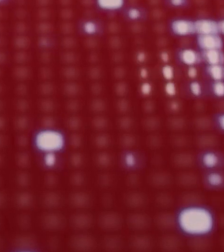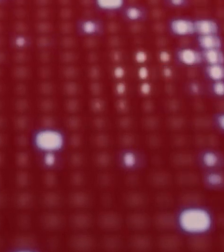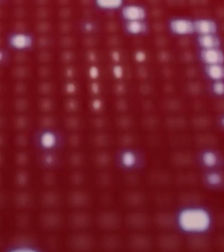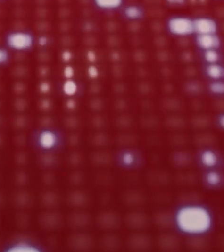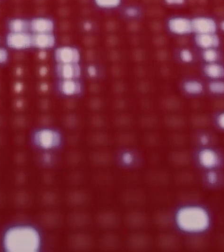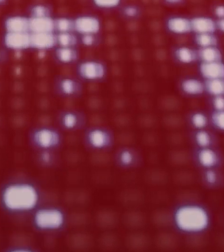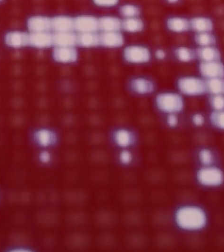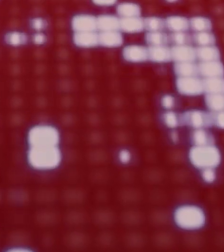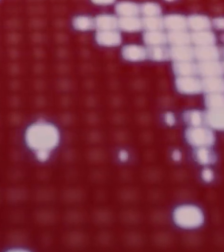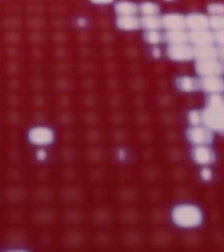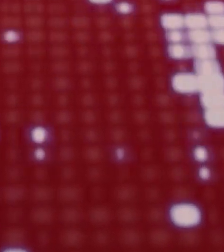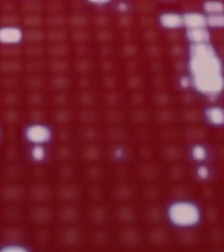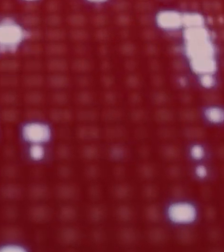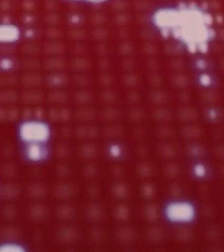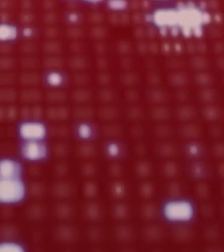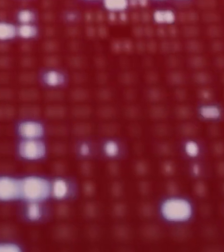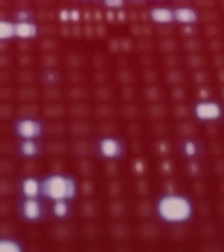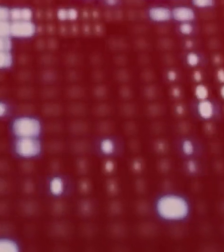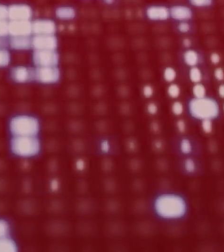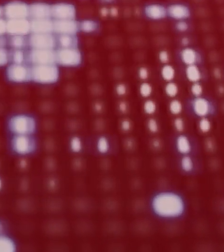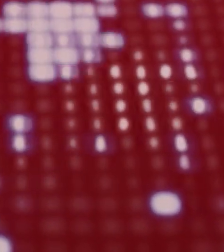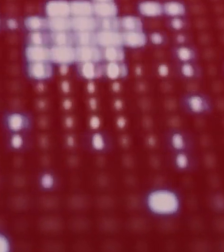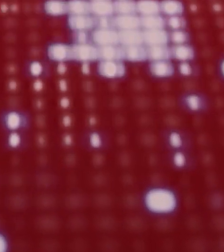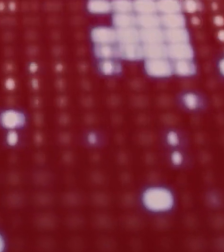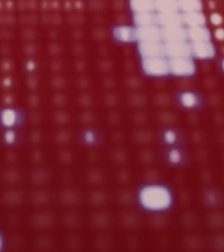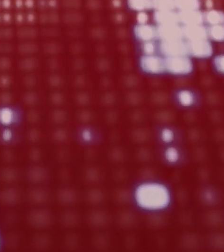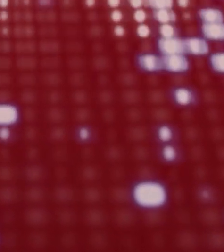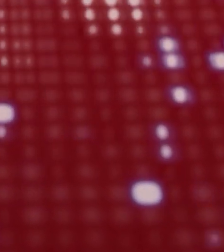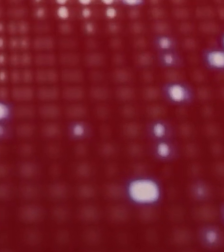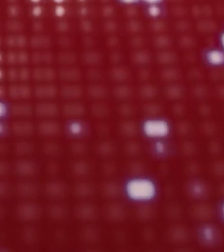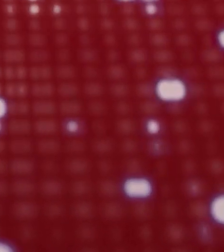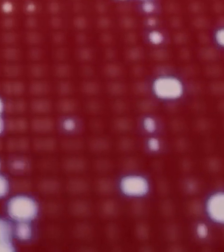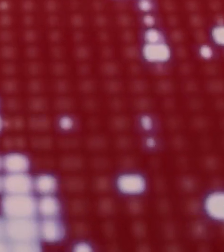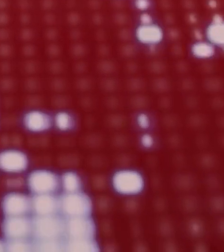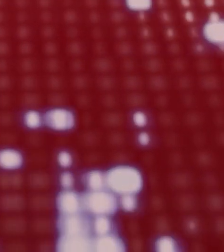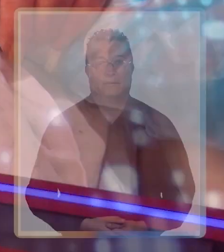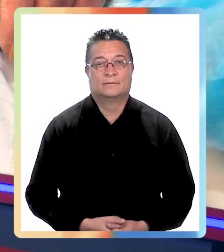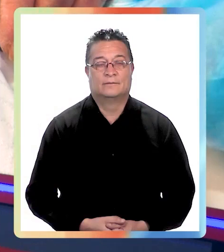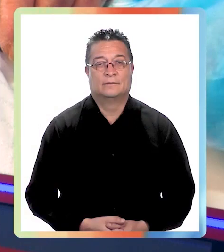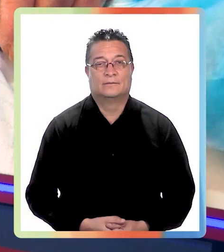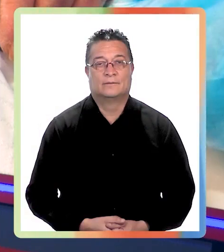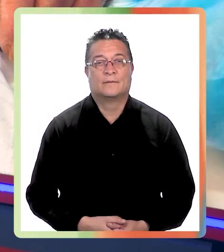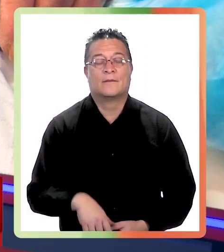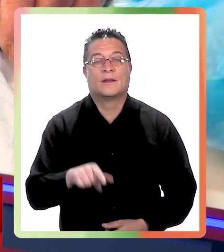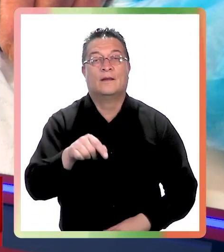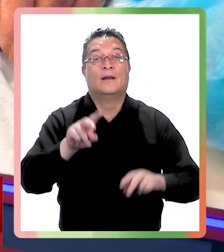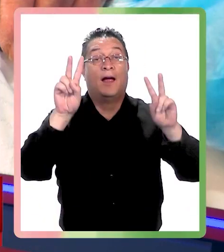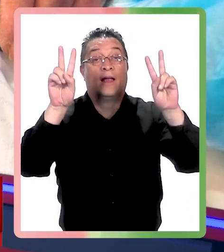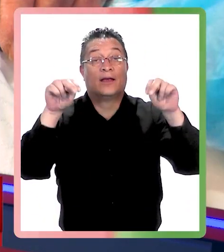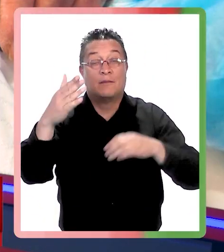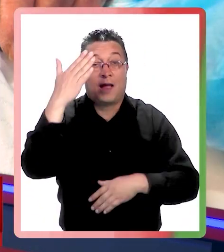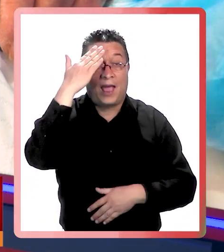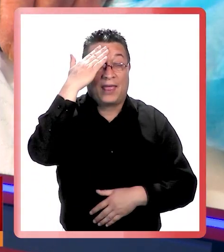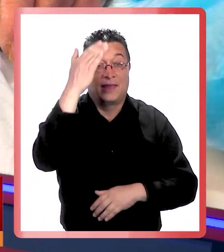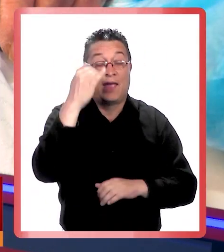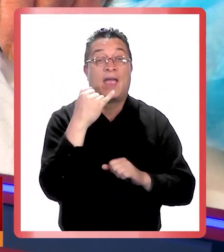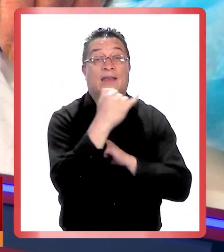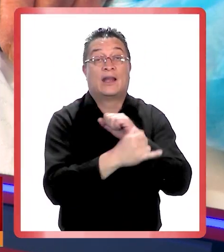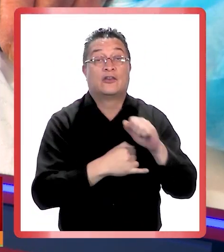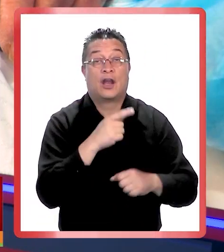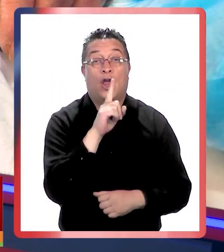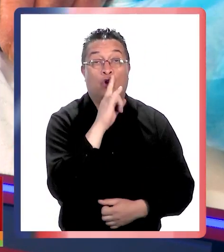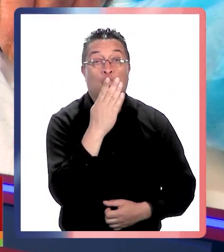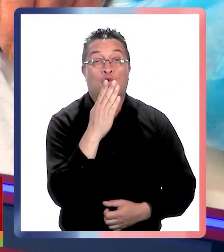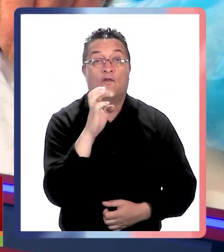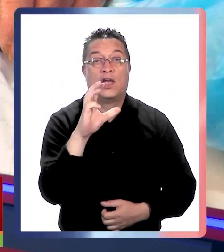Y en el marco del Día Internacional de la Tuberculosis,